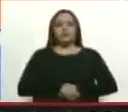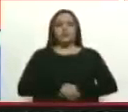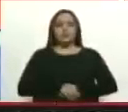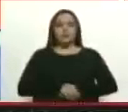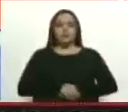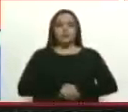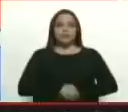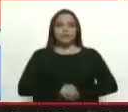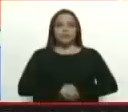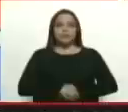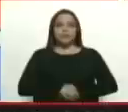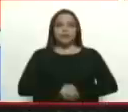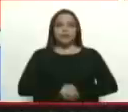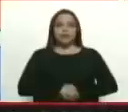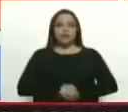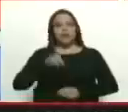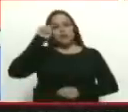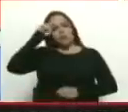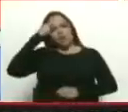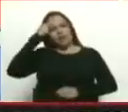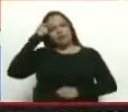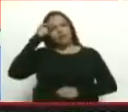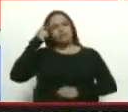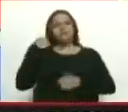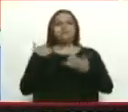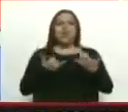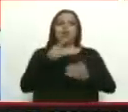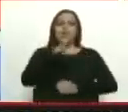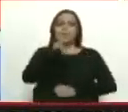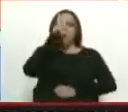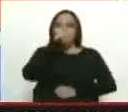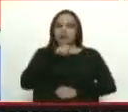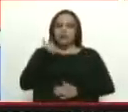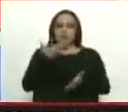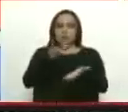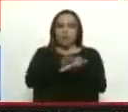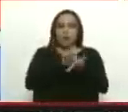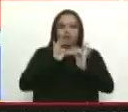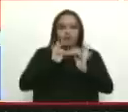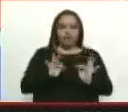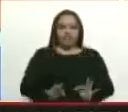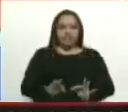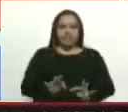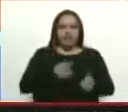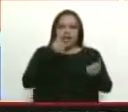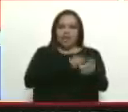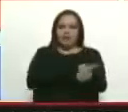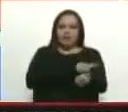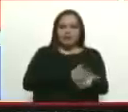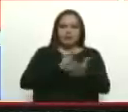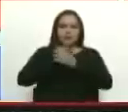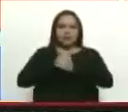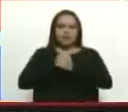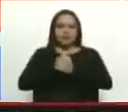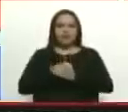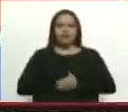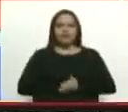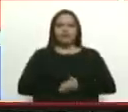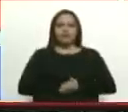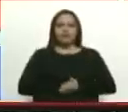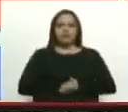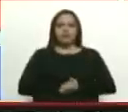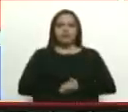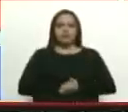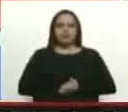recordar ya 2 años de la partida de nuestro querido hermano, compañero,